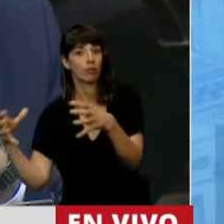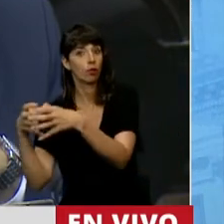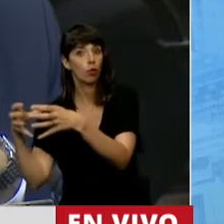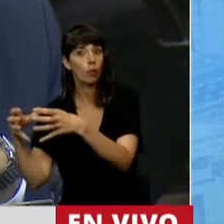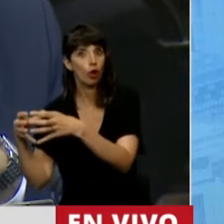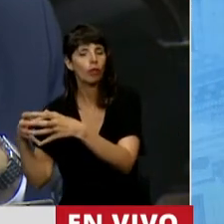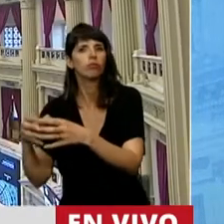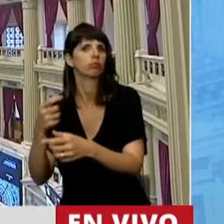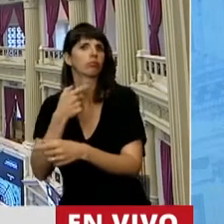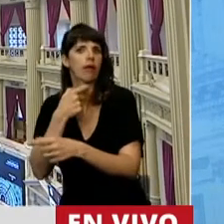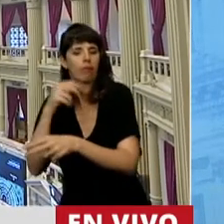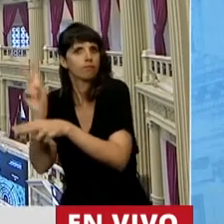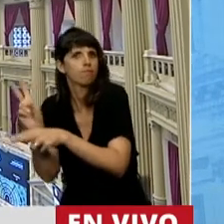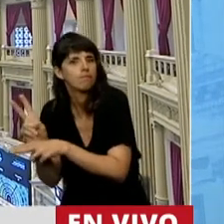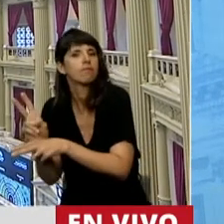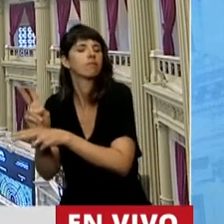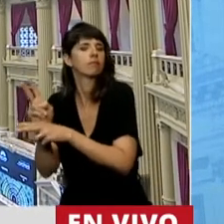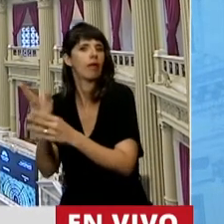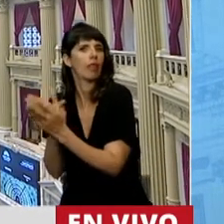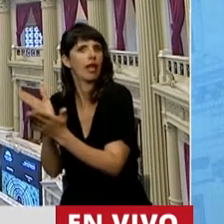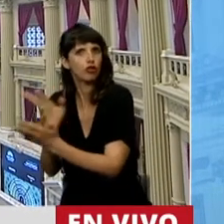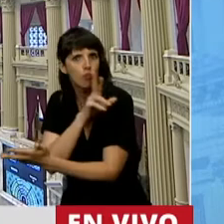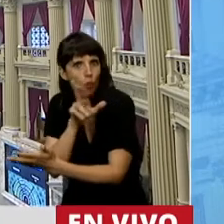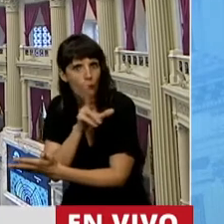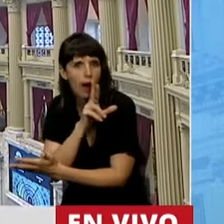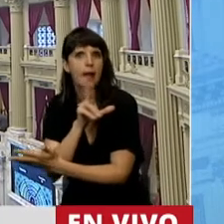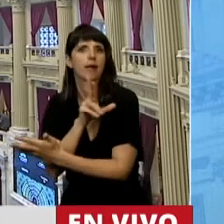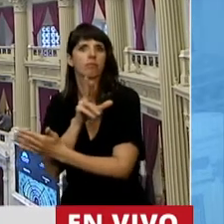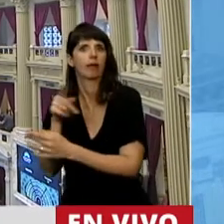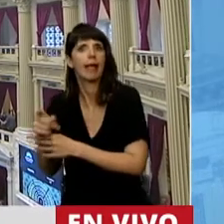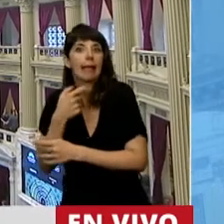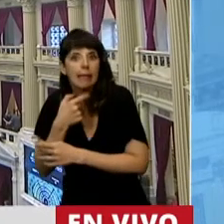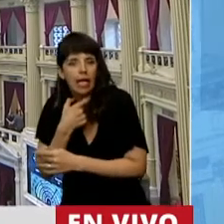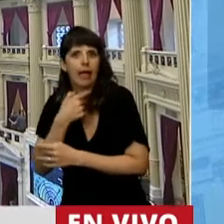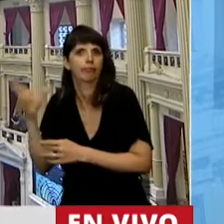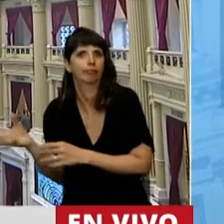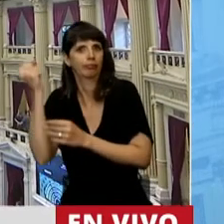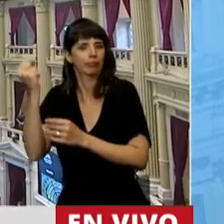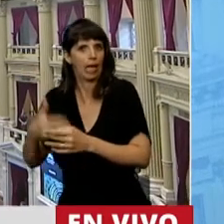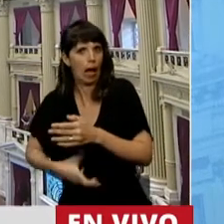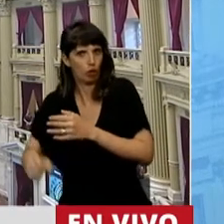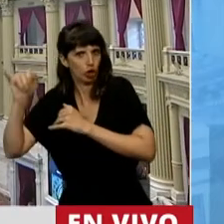posición del derecho a la mujer con una posición que es proaborto.